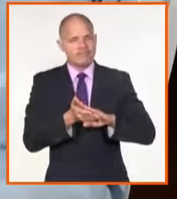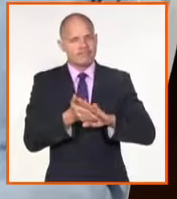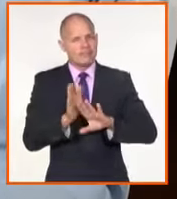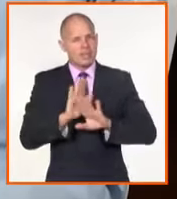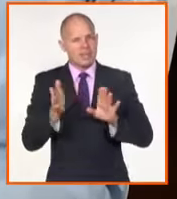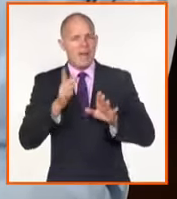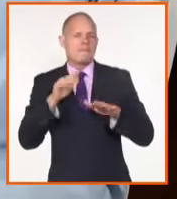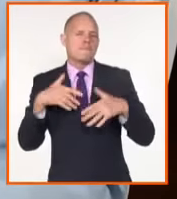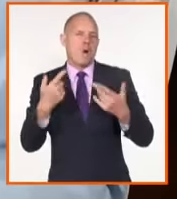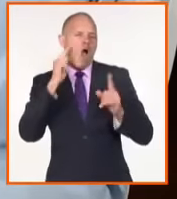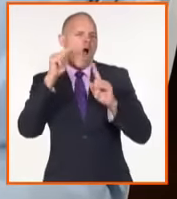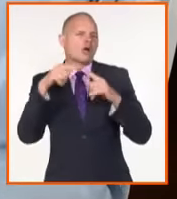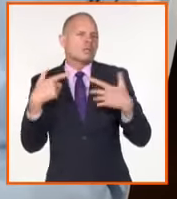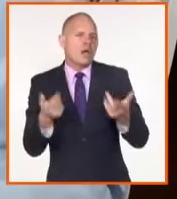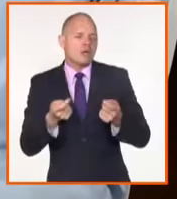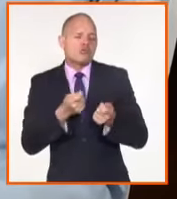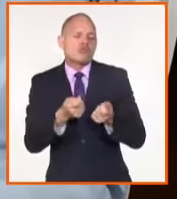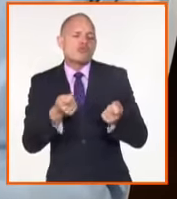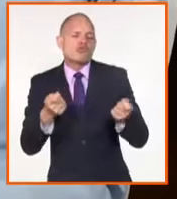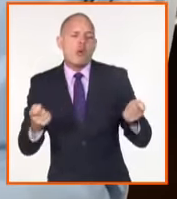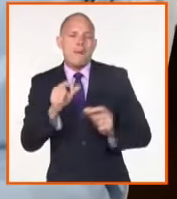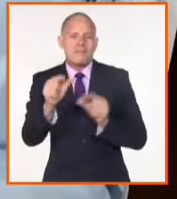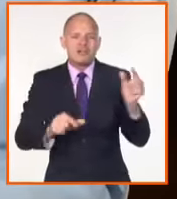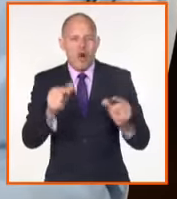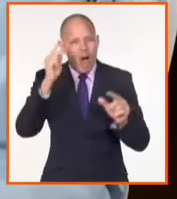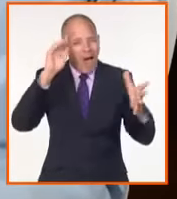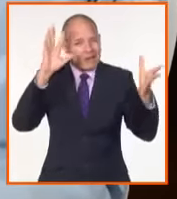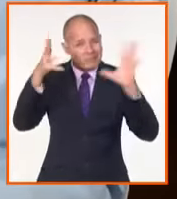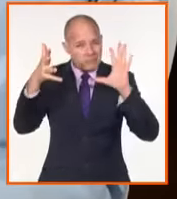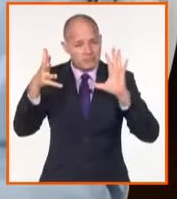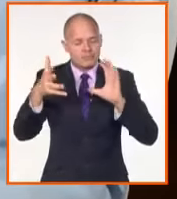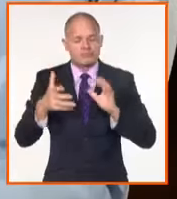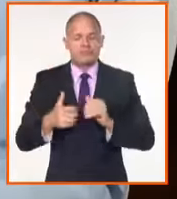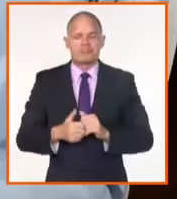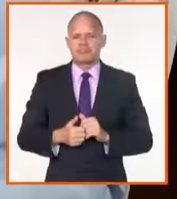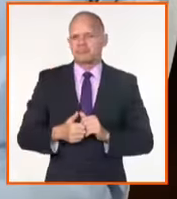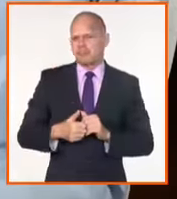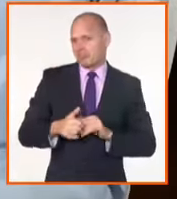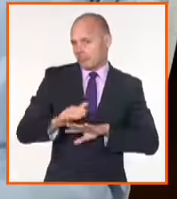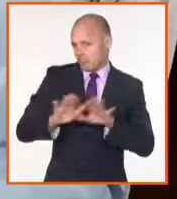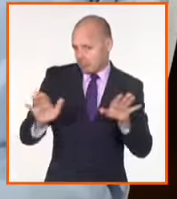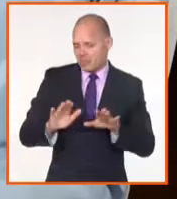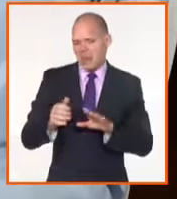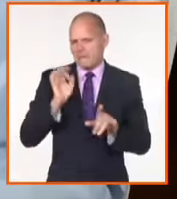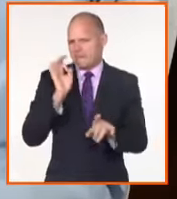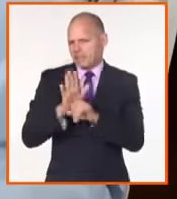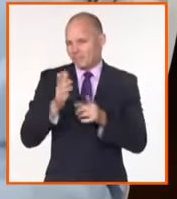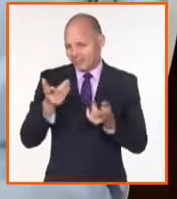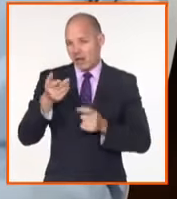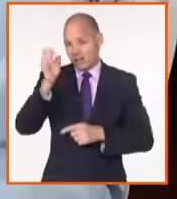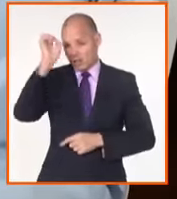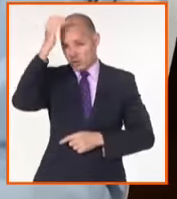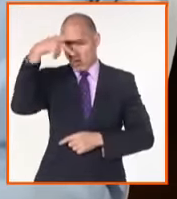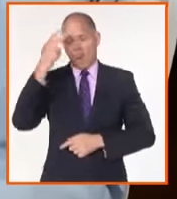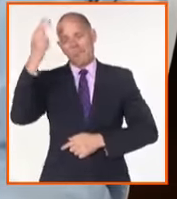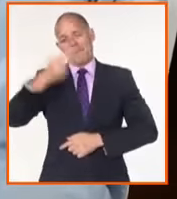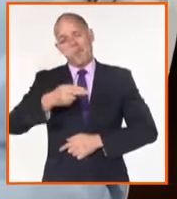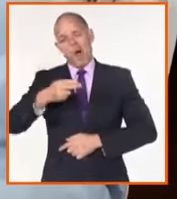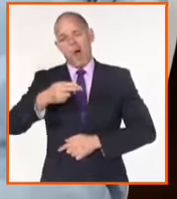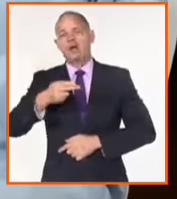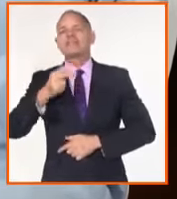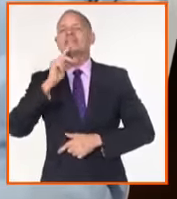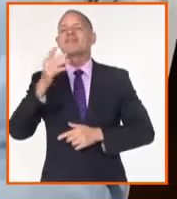estallido social con relación a la migración. Se cancelaron los servicios consulares en Cuba, se empezaron a dar en otros países